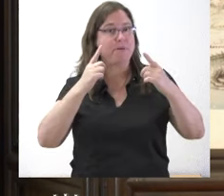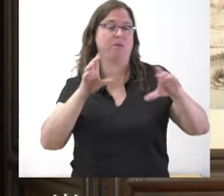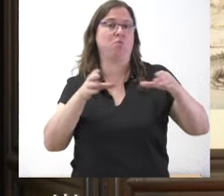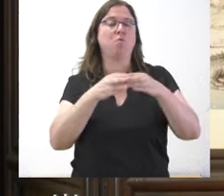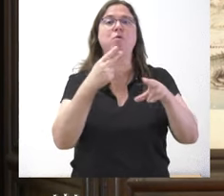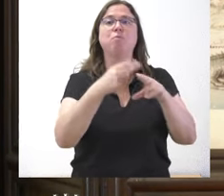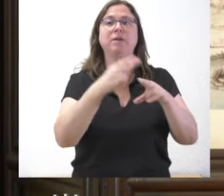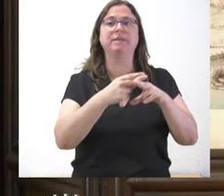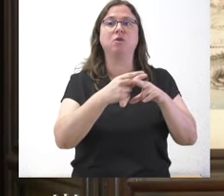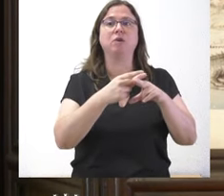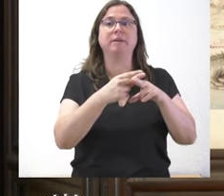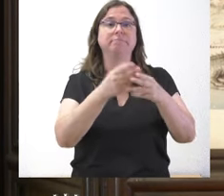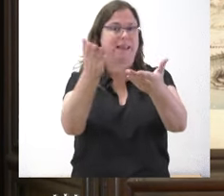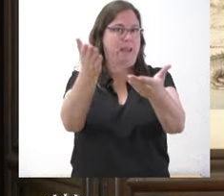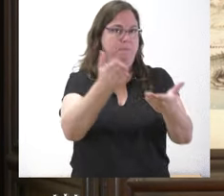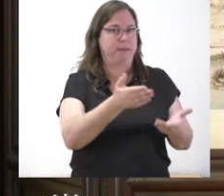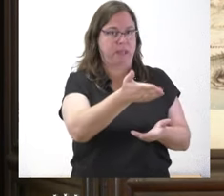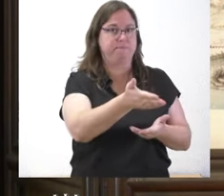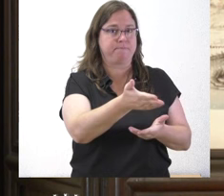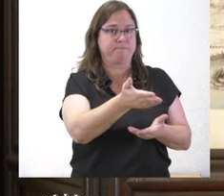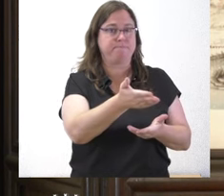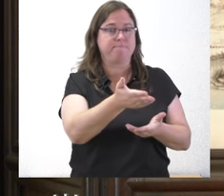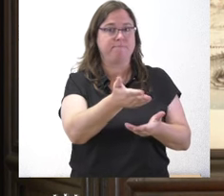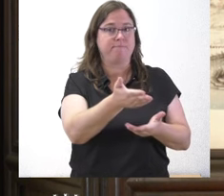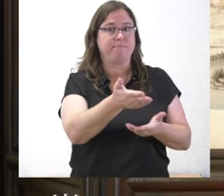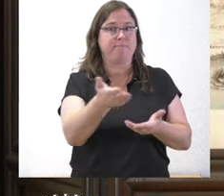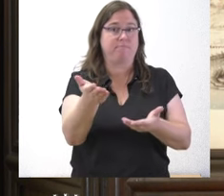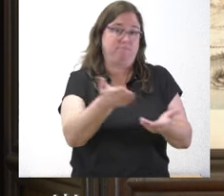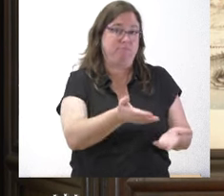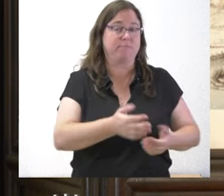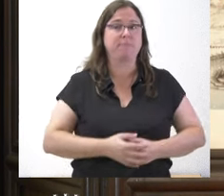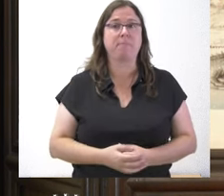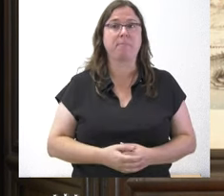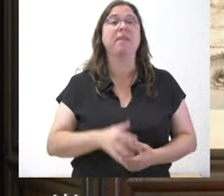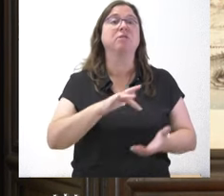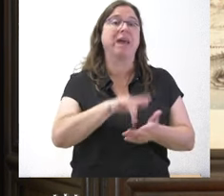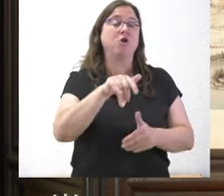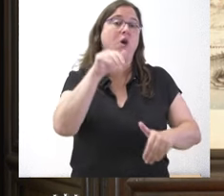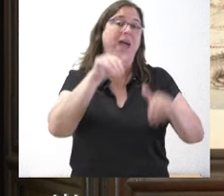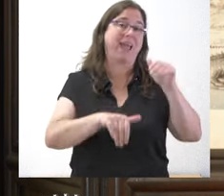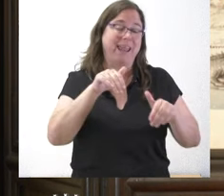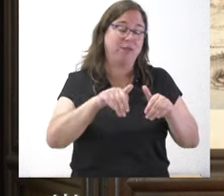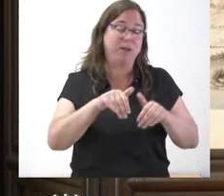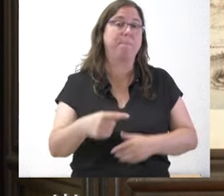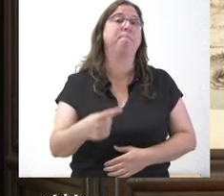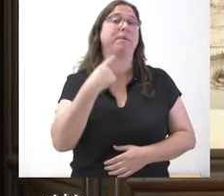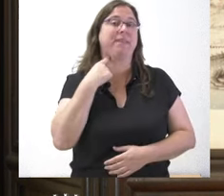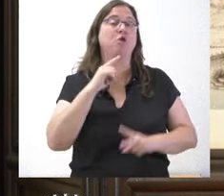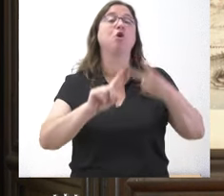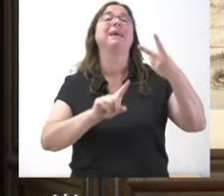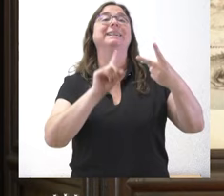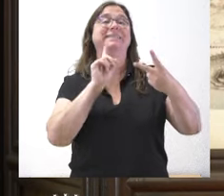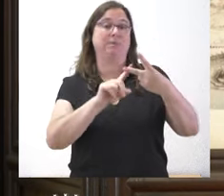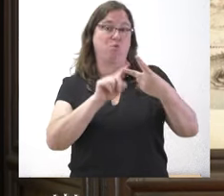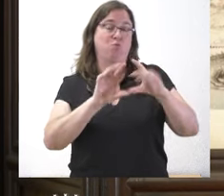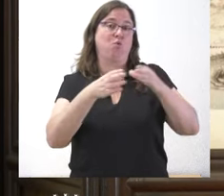que les invité como habían perdido las elecciones era la segunda formación con más